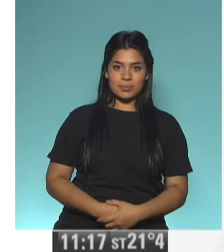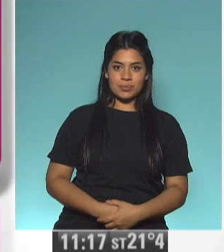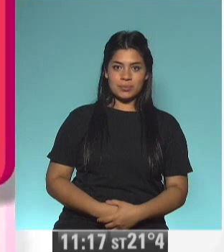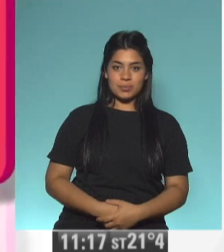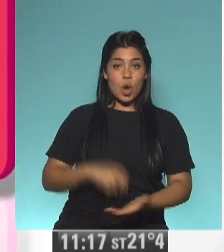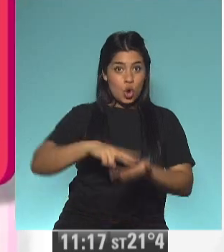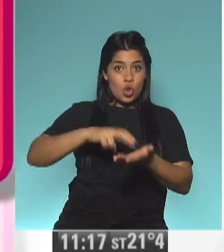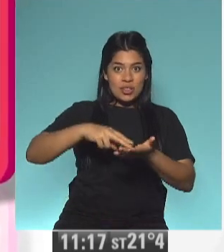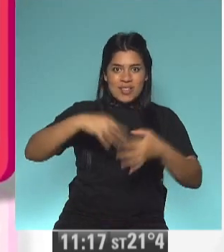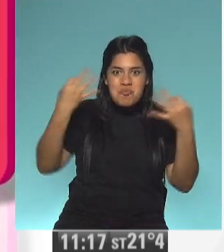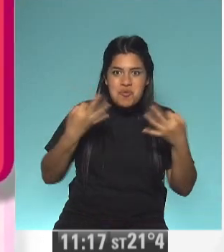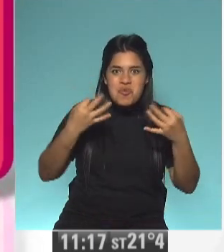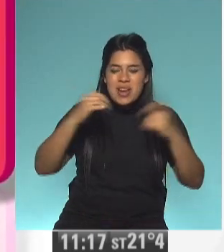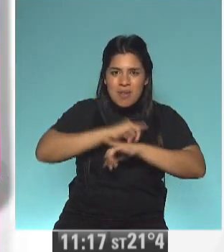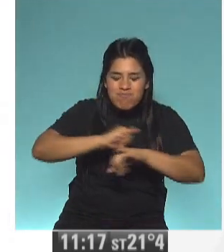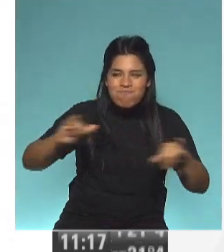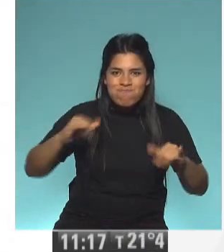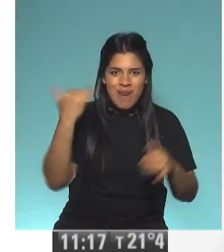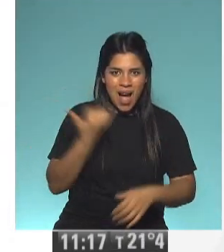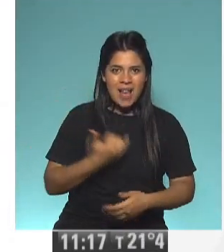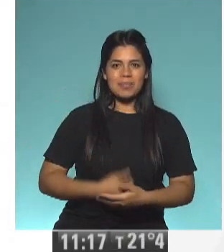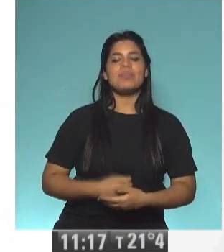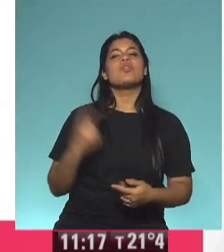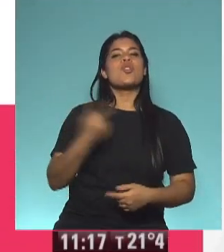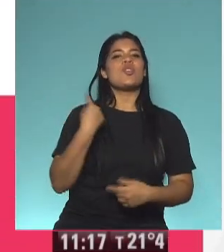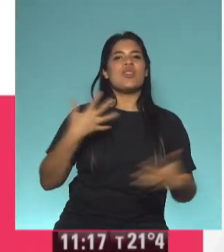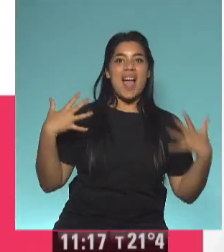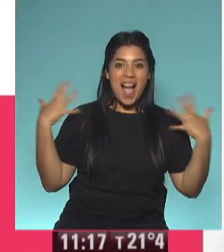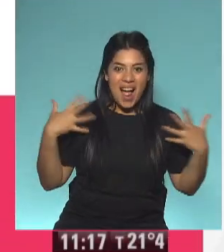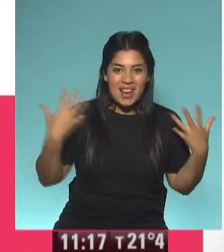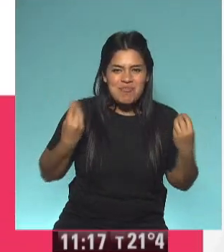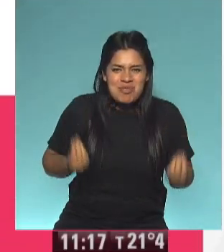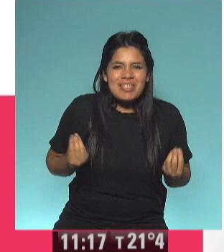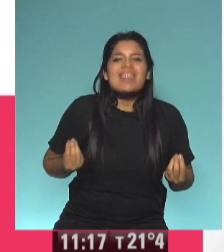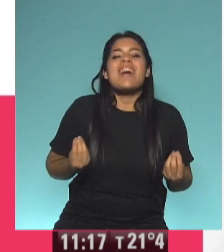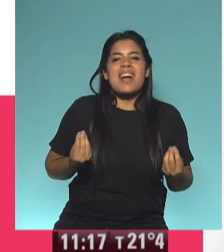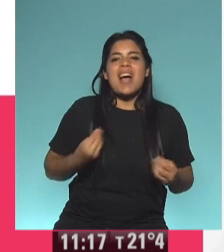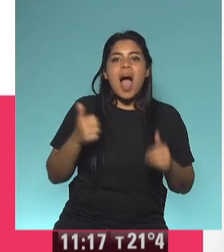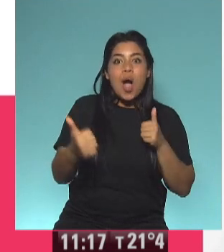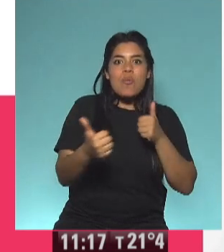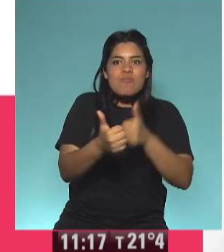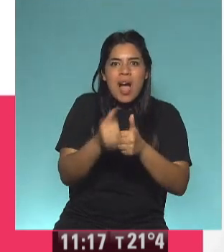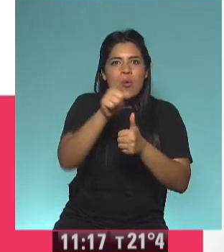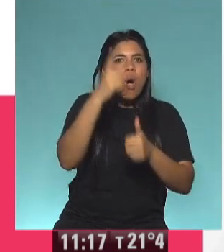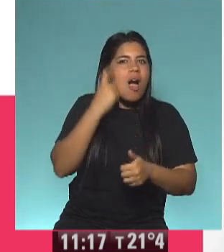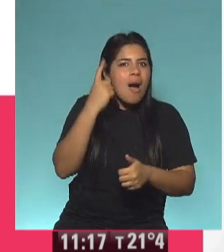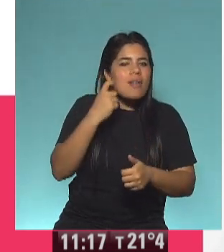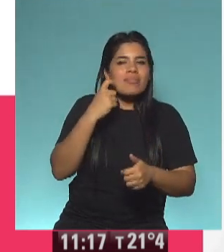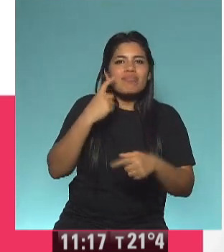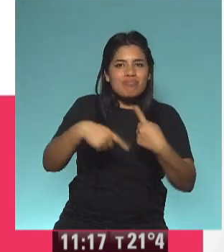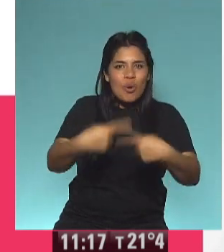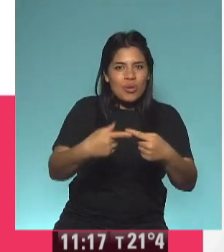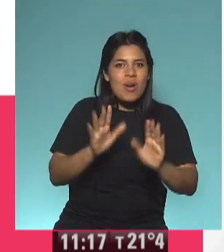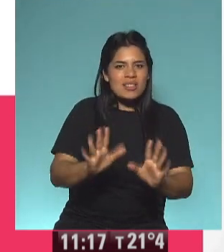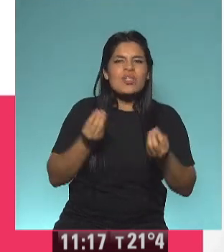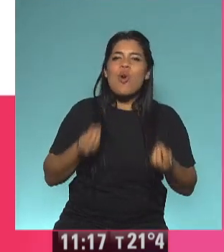ver. Tenemos una gran noticia. Nos alegra saber que ahora también podemos acompañarte para que sigas aprendiendo, pero a través